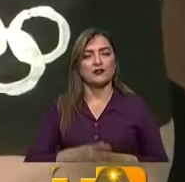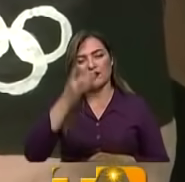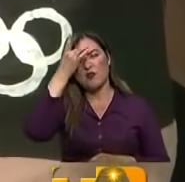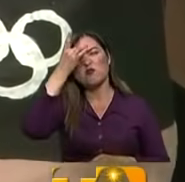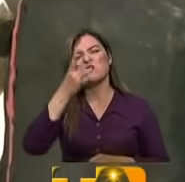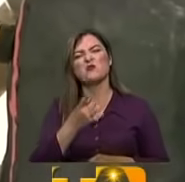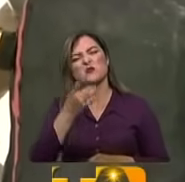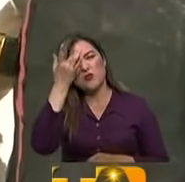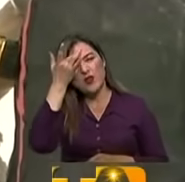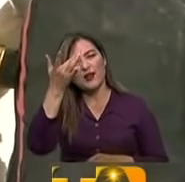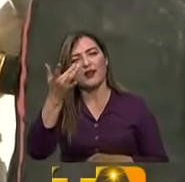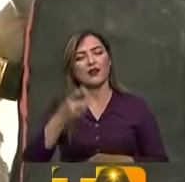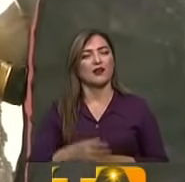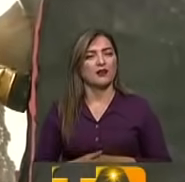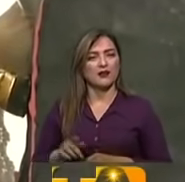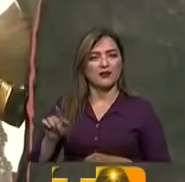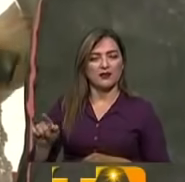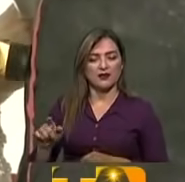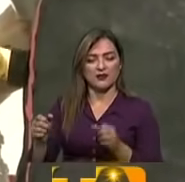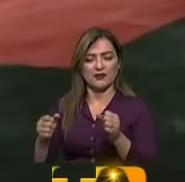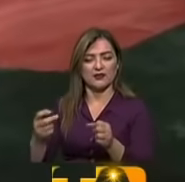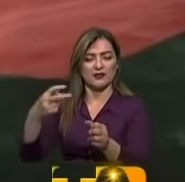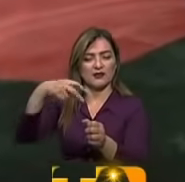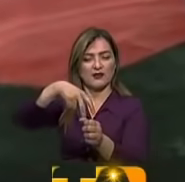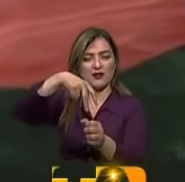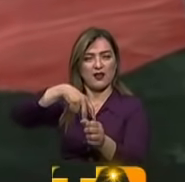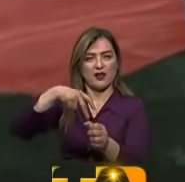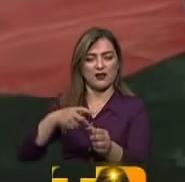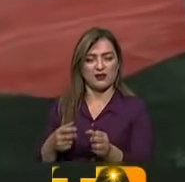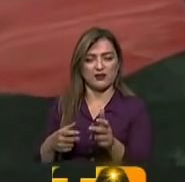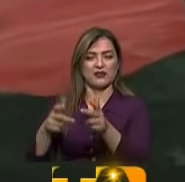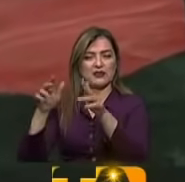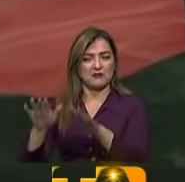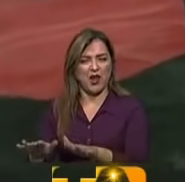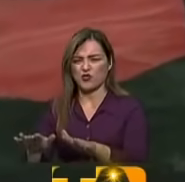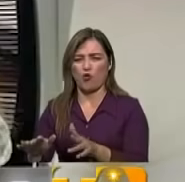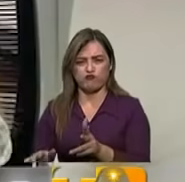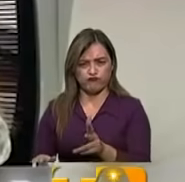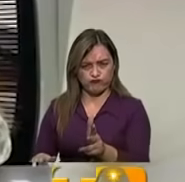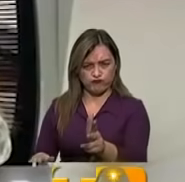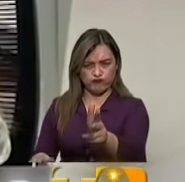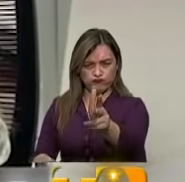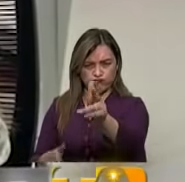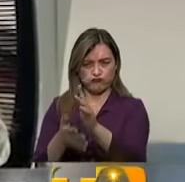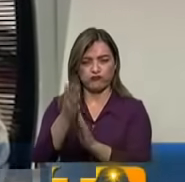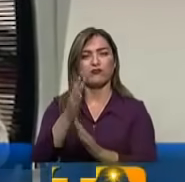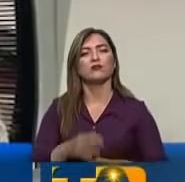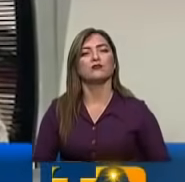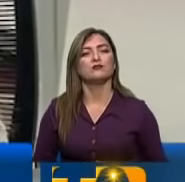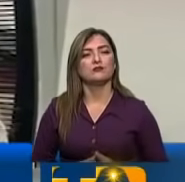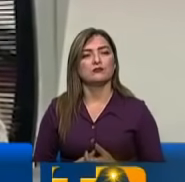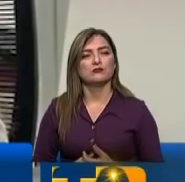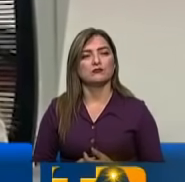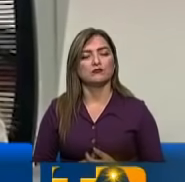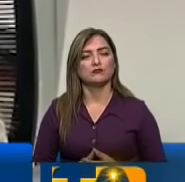evitar aglomeraciones, por lo que tampoco este carro alegórico que transportará estos muñecos realizará paradas. E incluso va a haber